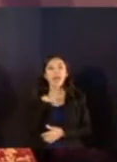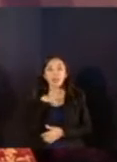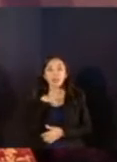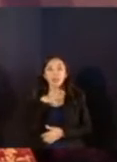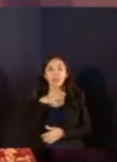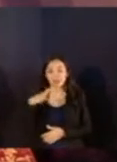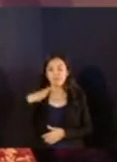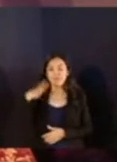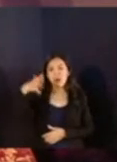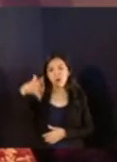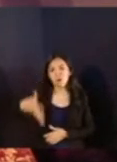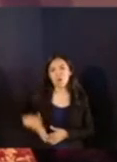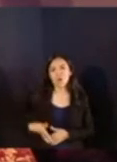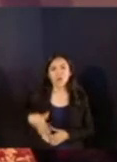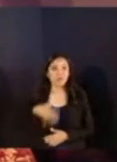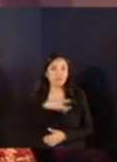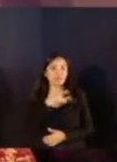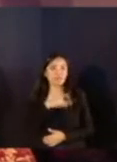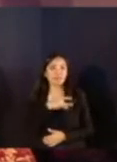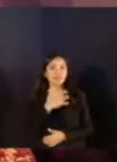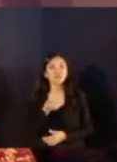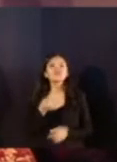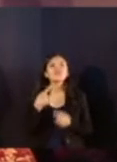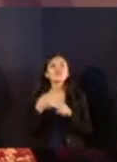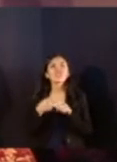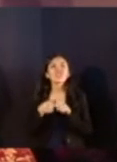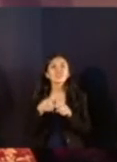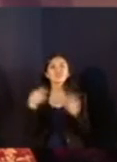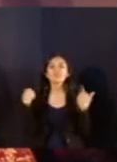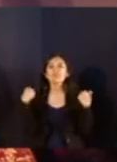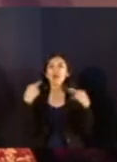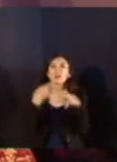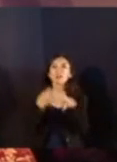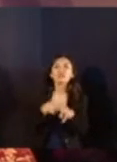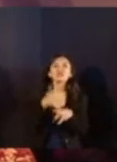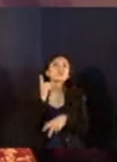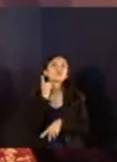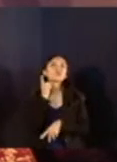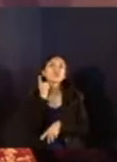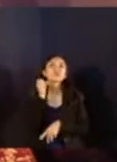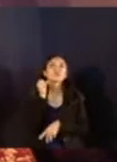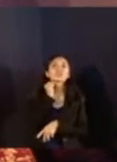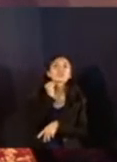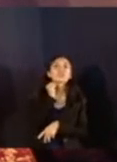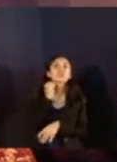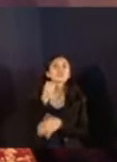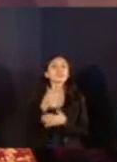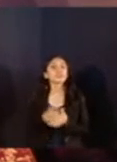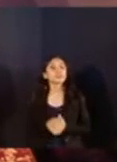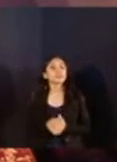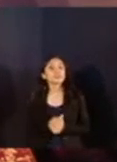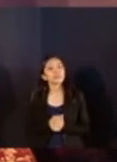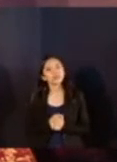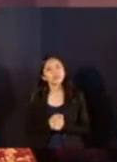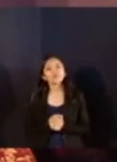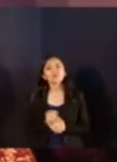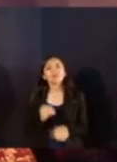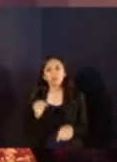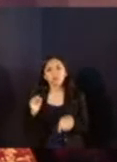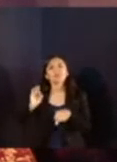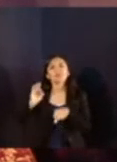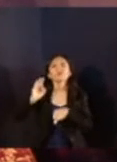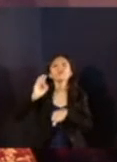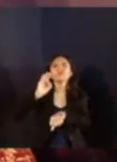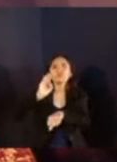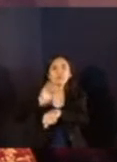a un profesor, diputado, senador, que se defendió que